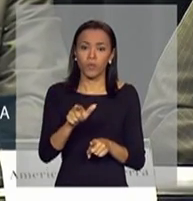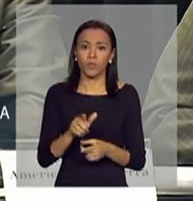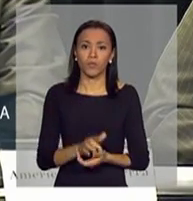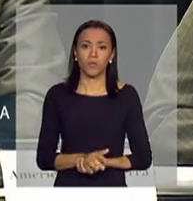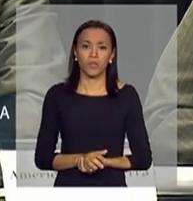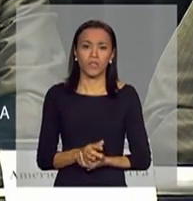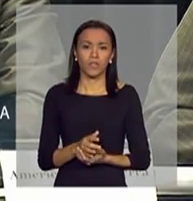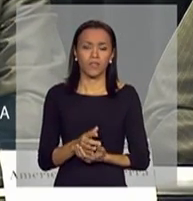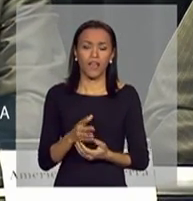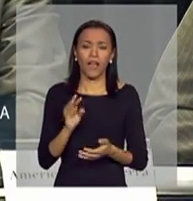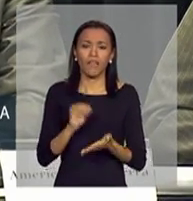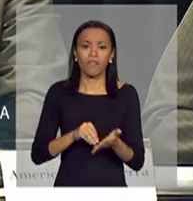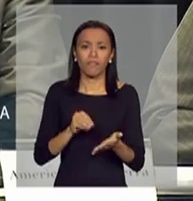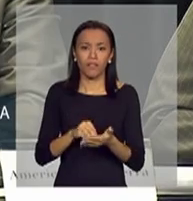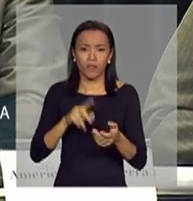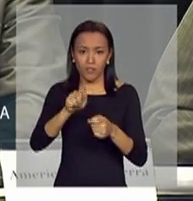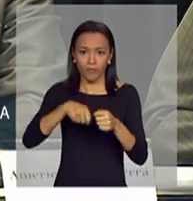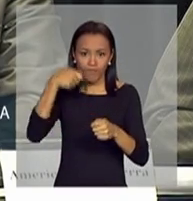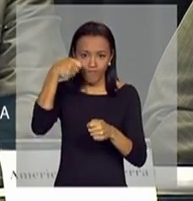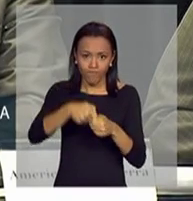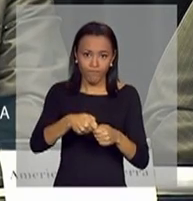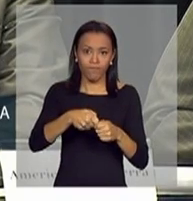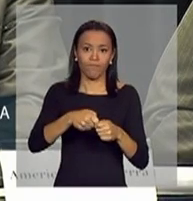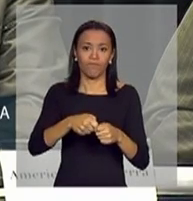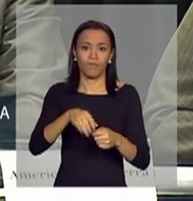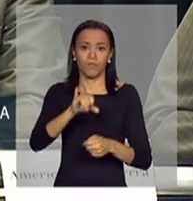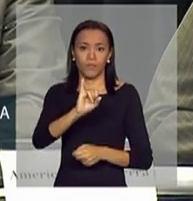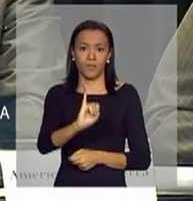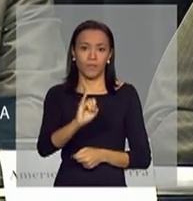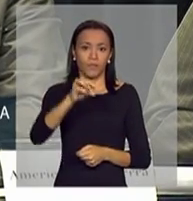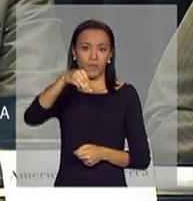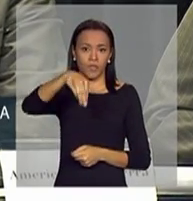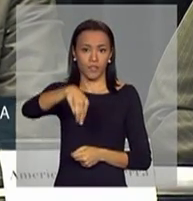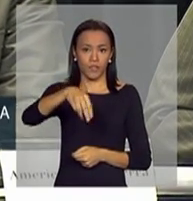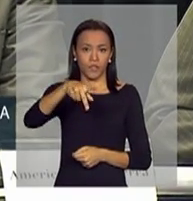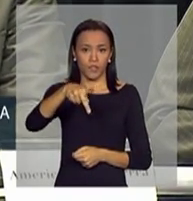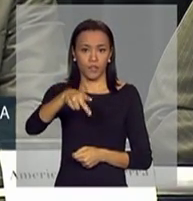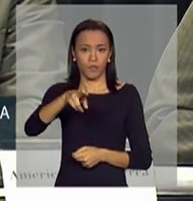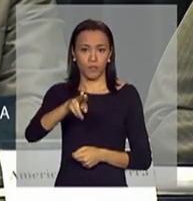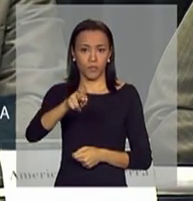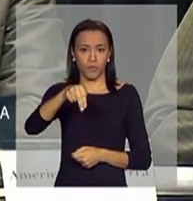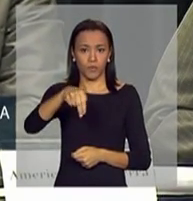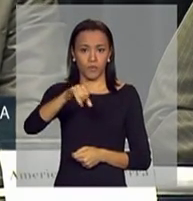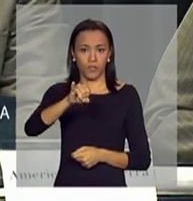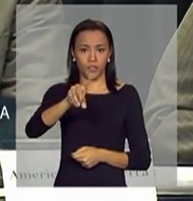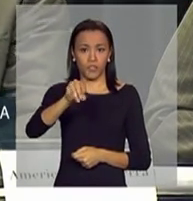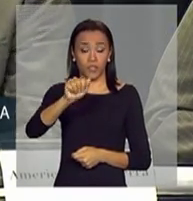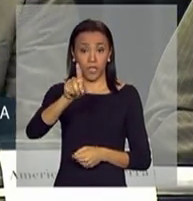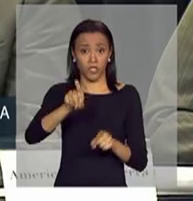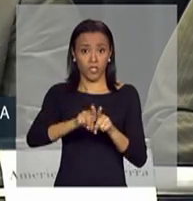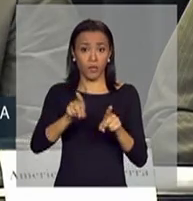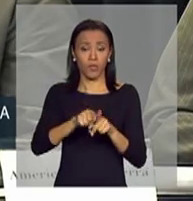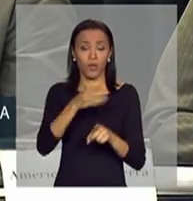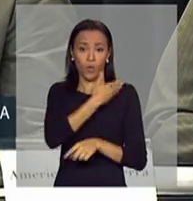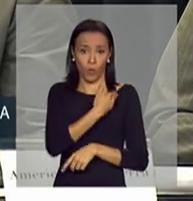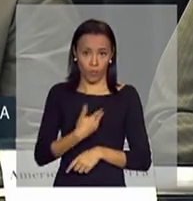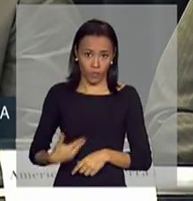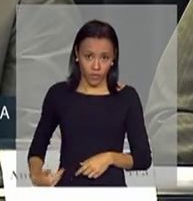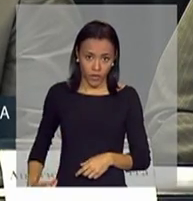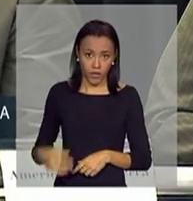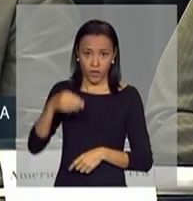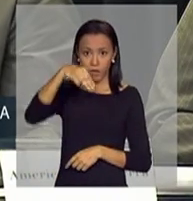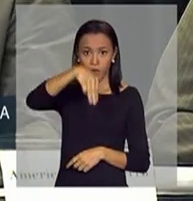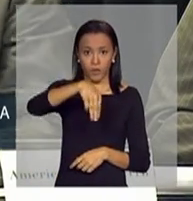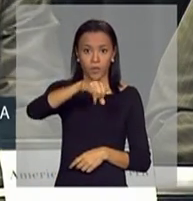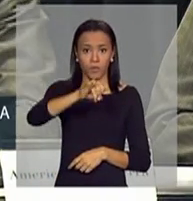de la impunidad. Inmediatamente después de que el gobierno militar cede frente a